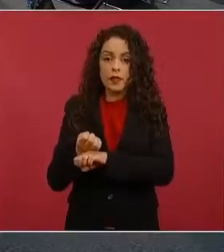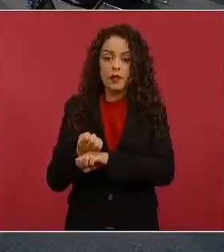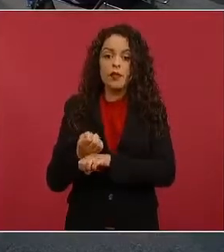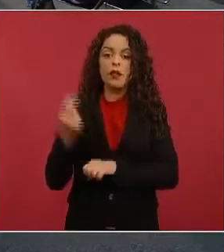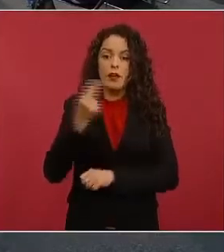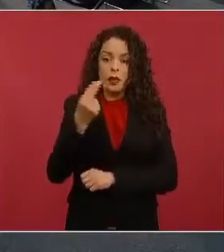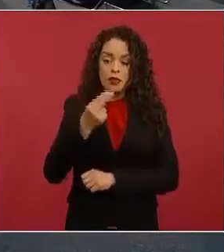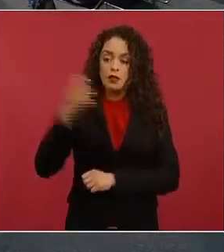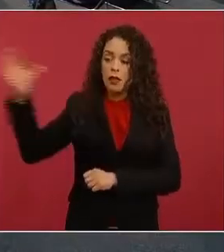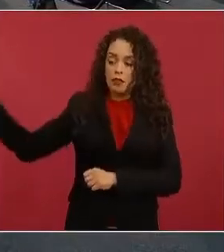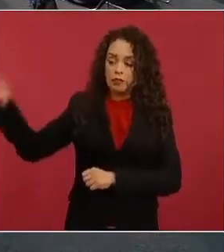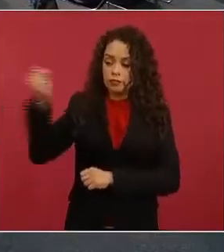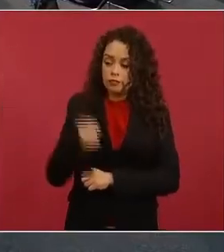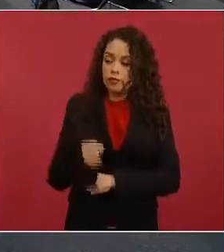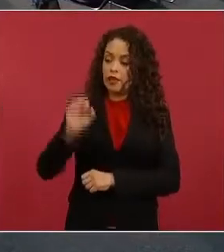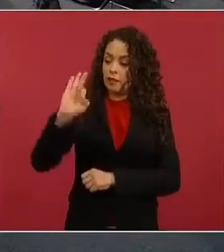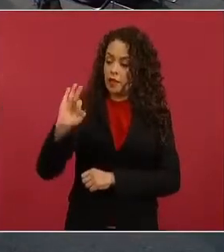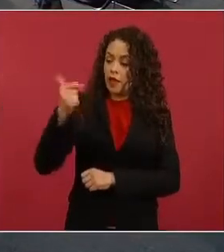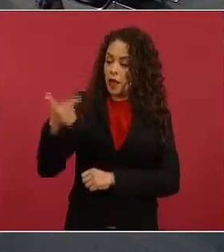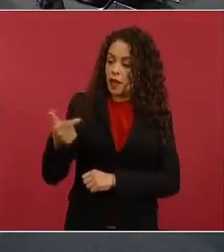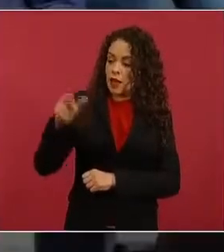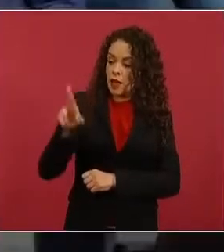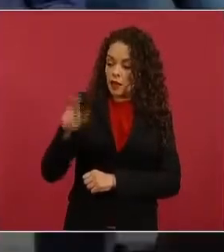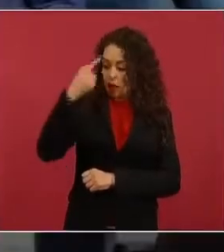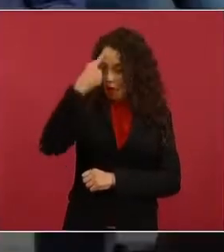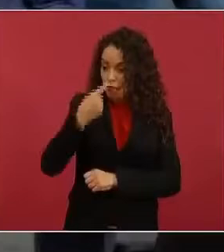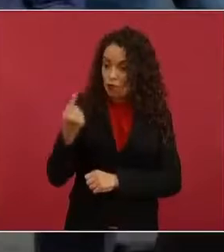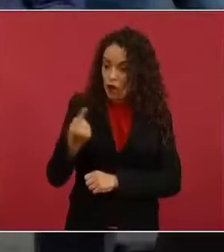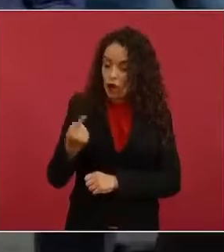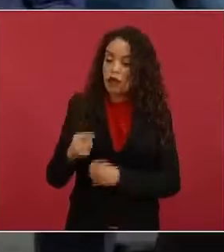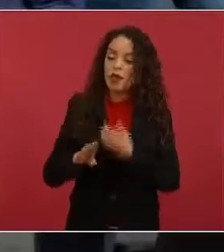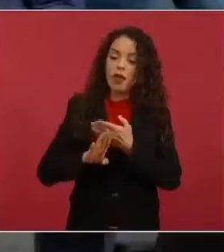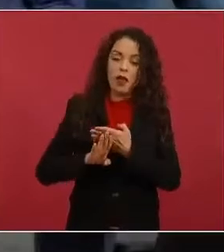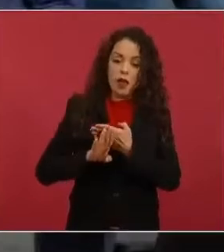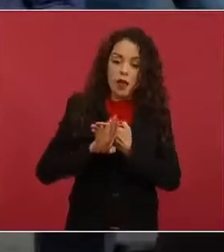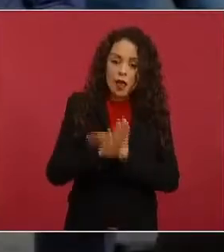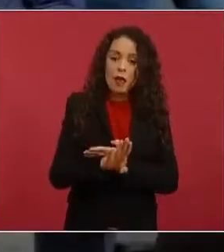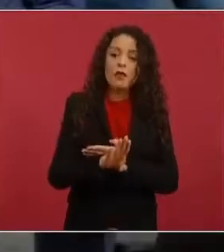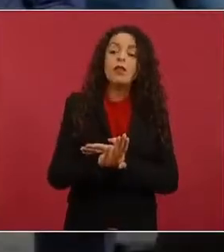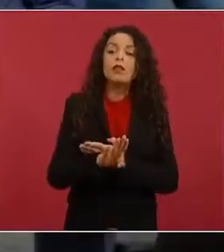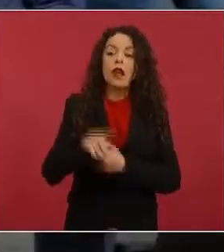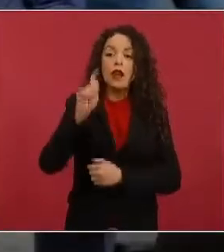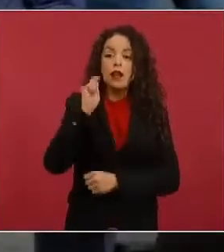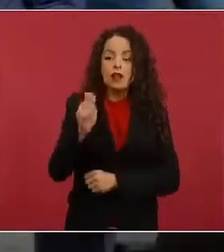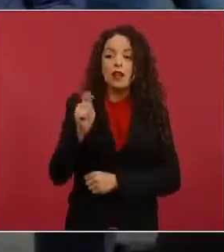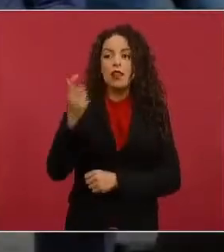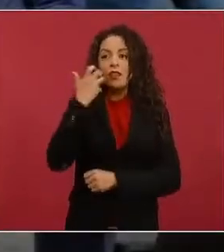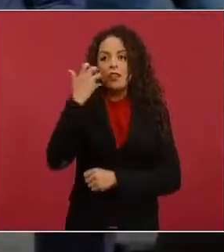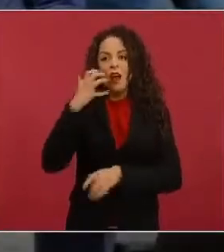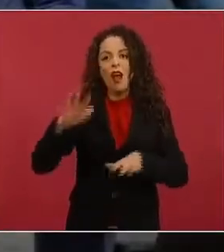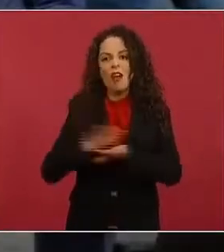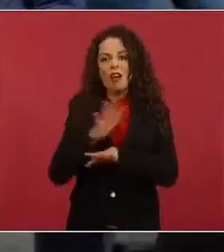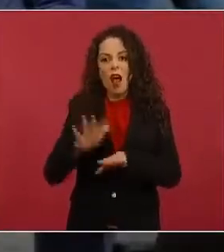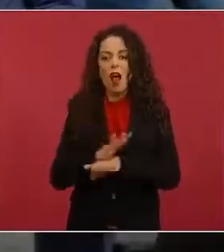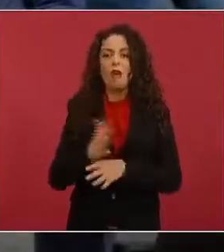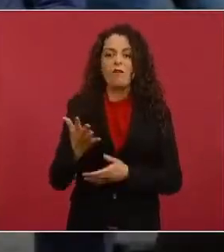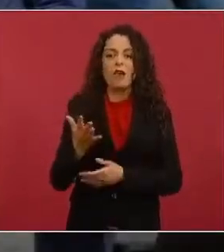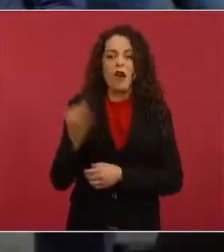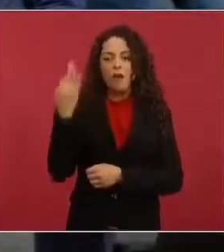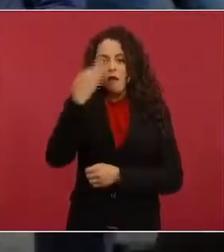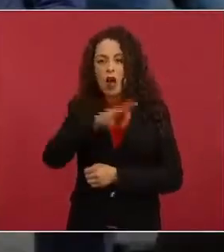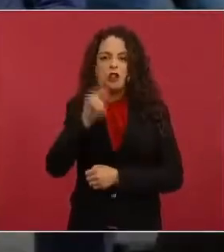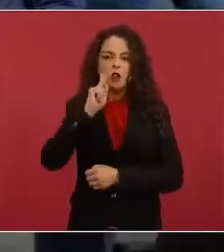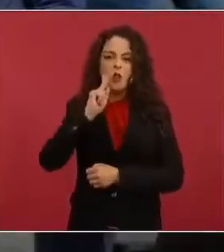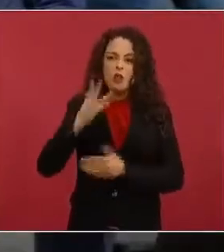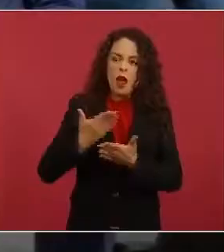la Fiscalía General de la República justamente para evitar la contaminación en las pruebas, que se eviten este tipo de irregularidades y realmente